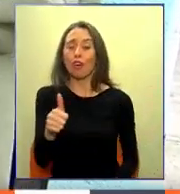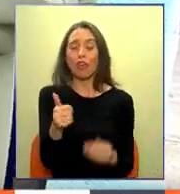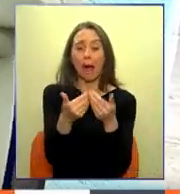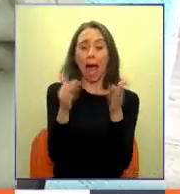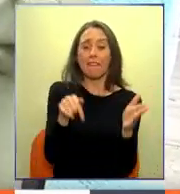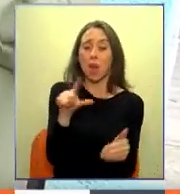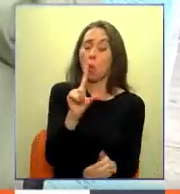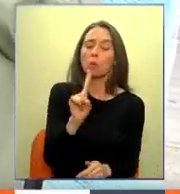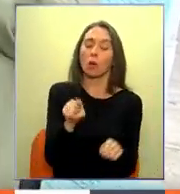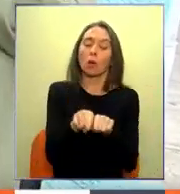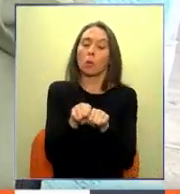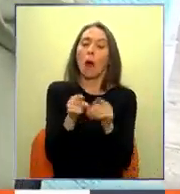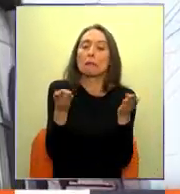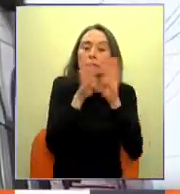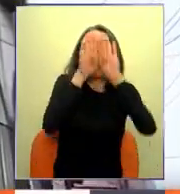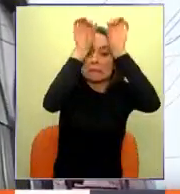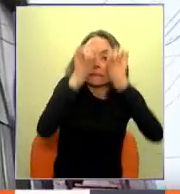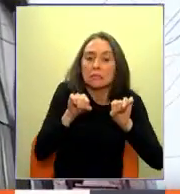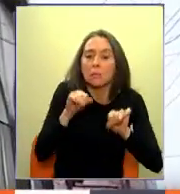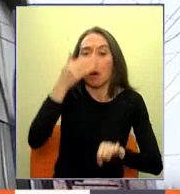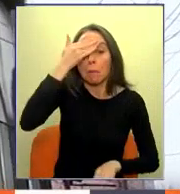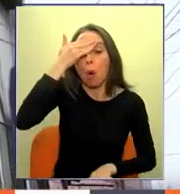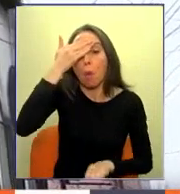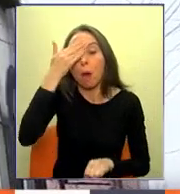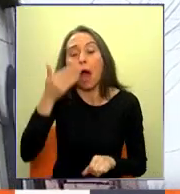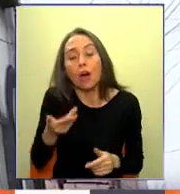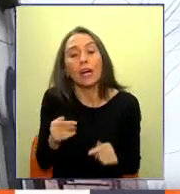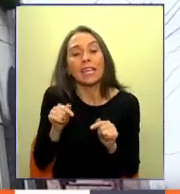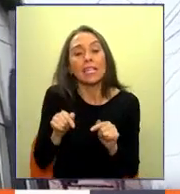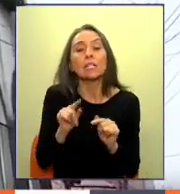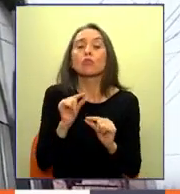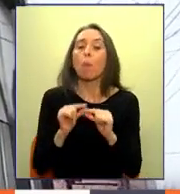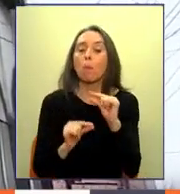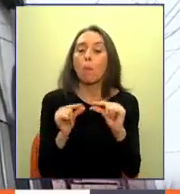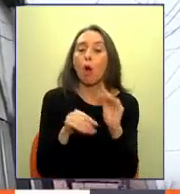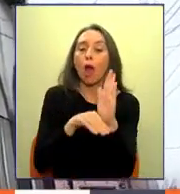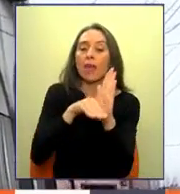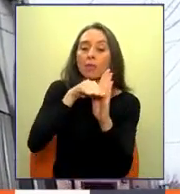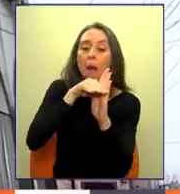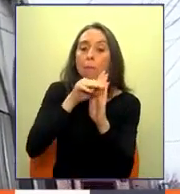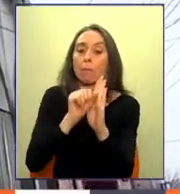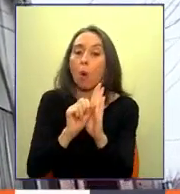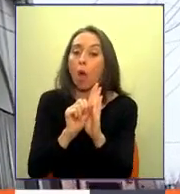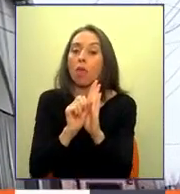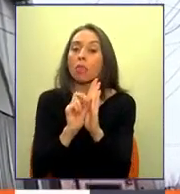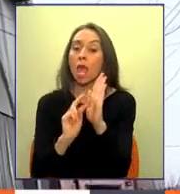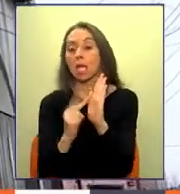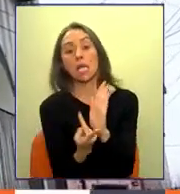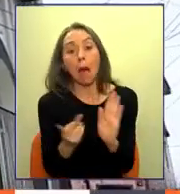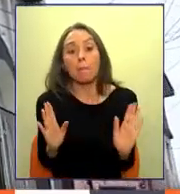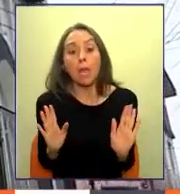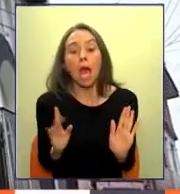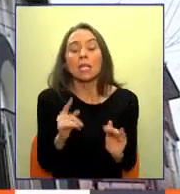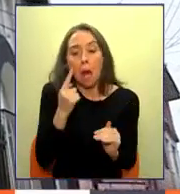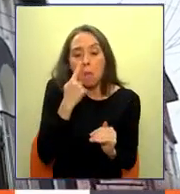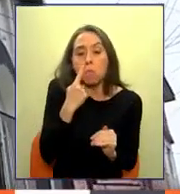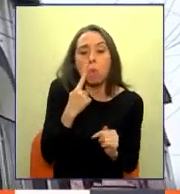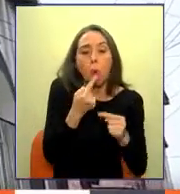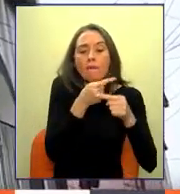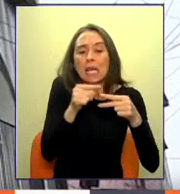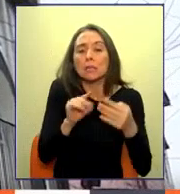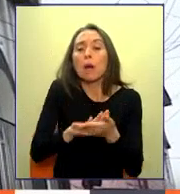lunes. Entendemos que esto también tiene alguna etapa de reversibilidad, o sea, si esto no funciona, de aquí a un par de semanas